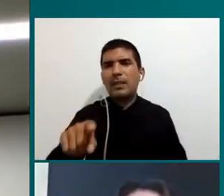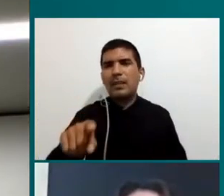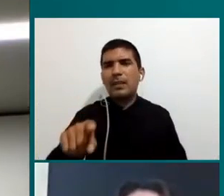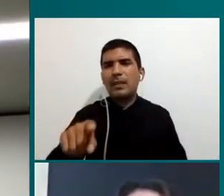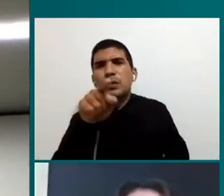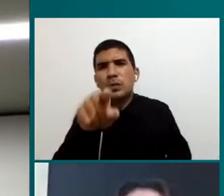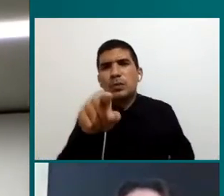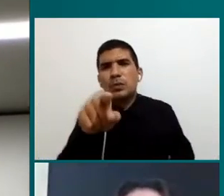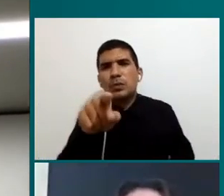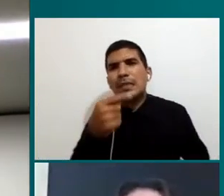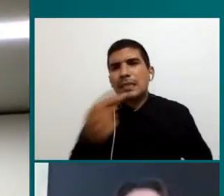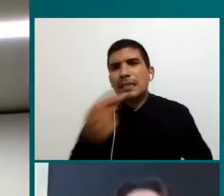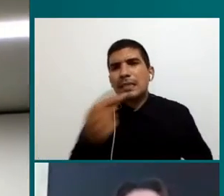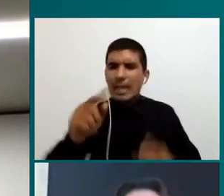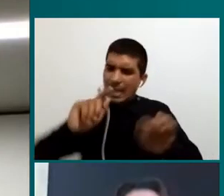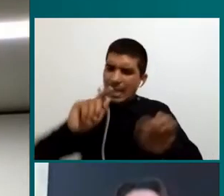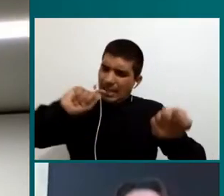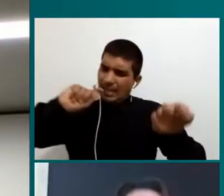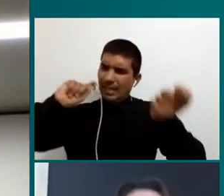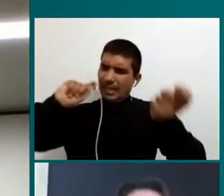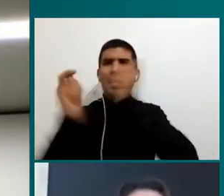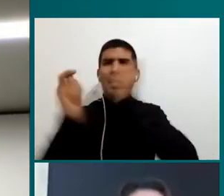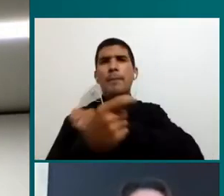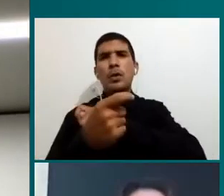digital para EPM en los próximos años?